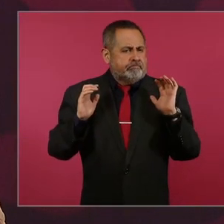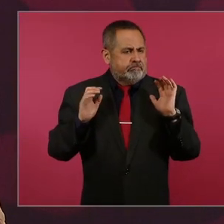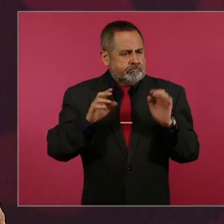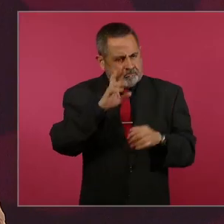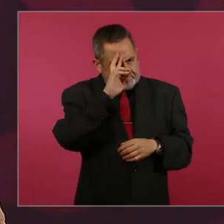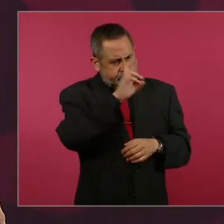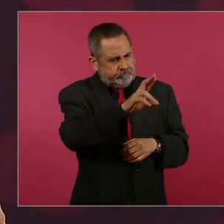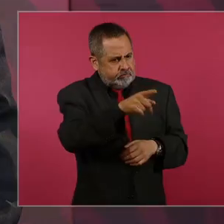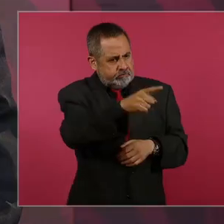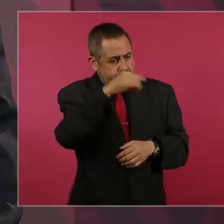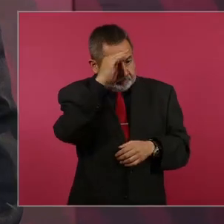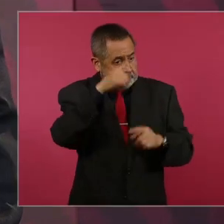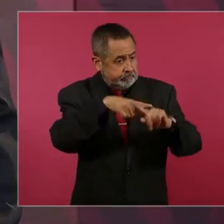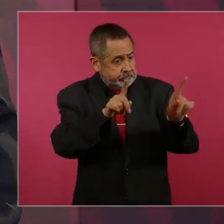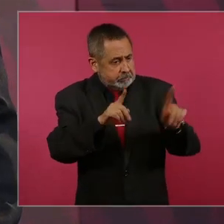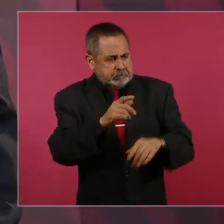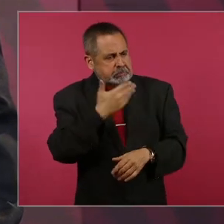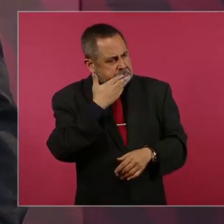a disentir.